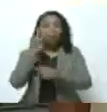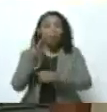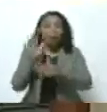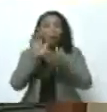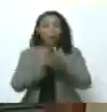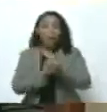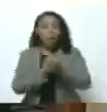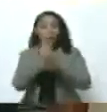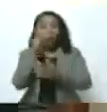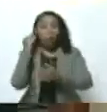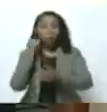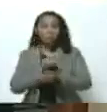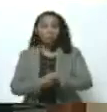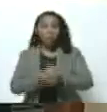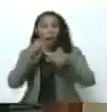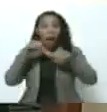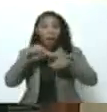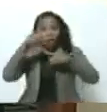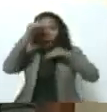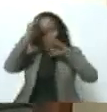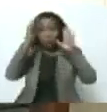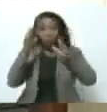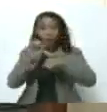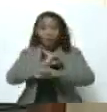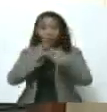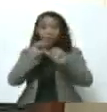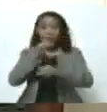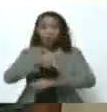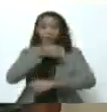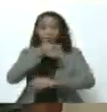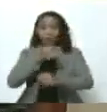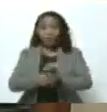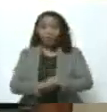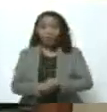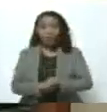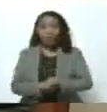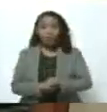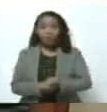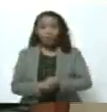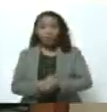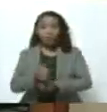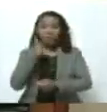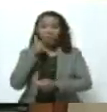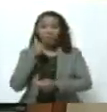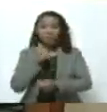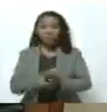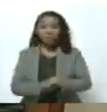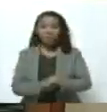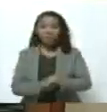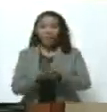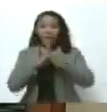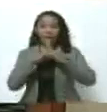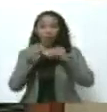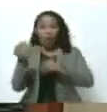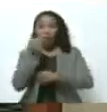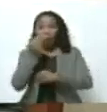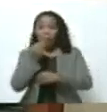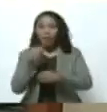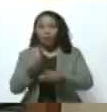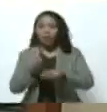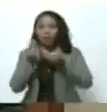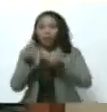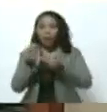sus amigas. Aquí los atendemos en la mañana y en la tarde. Excelente, muy bien. En toda la alimentación le damos su